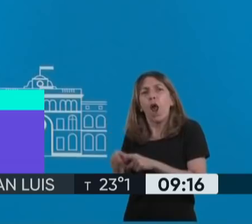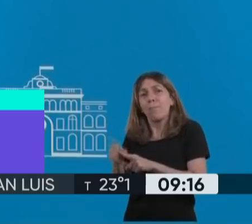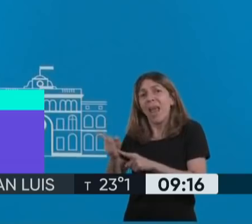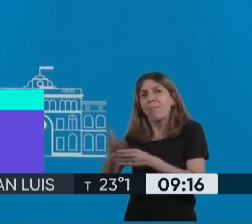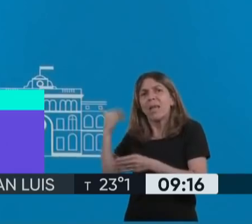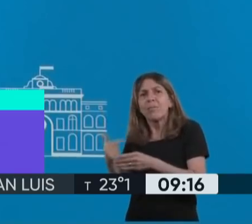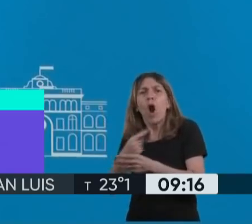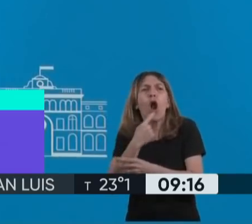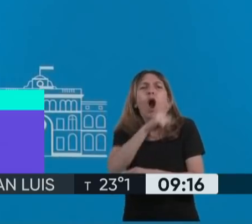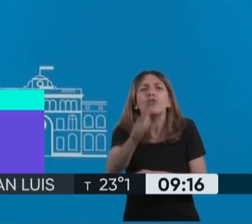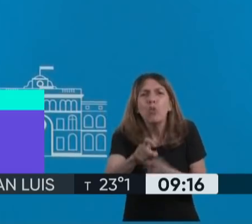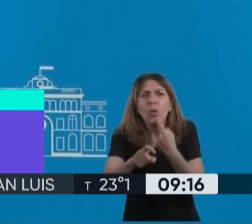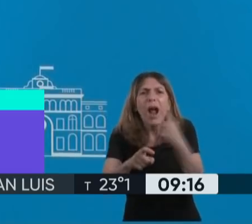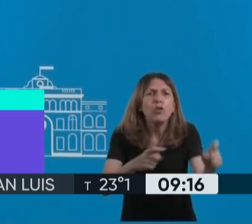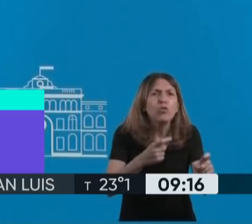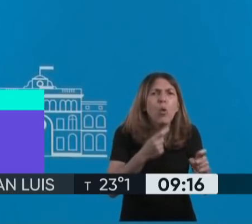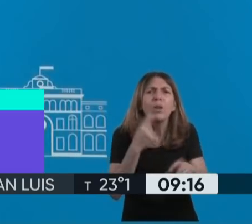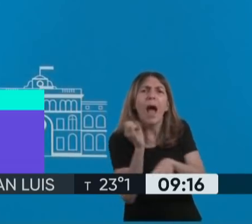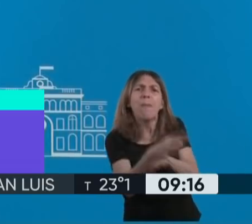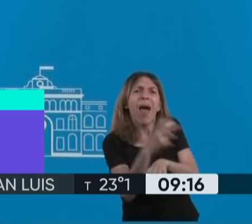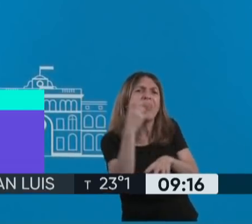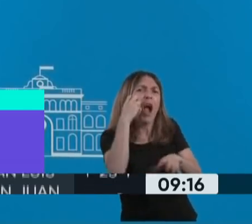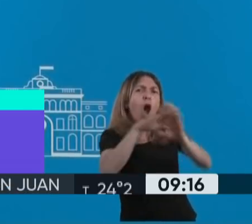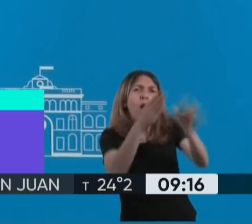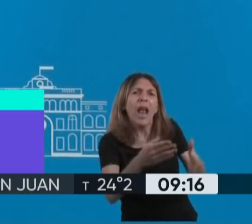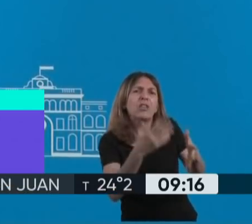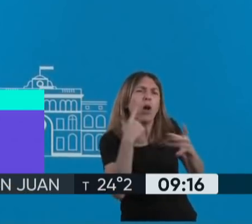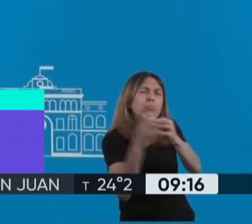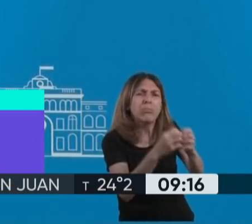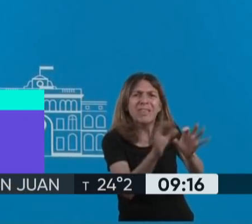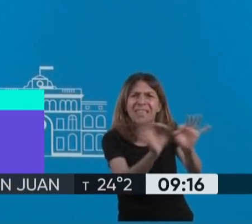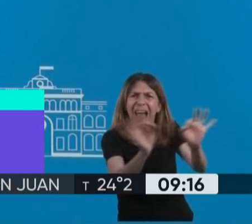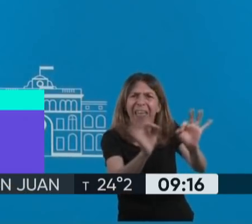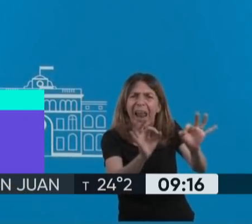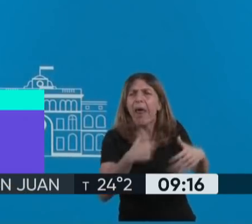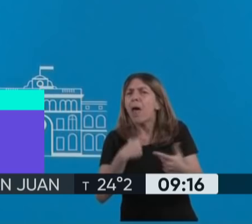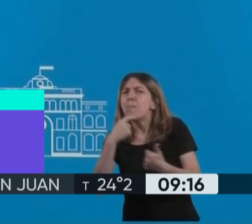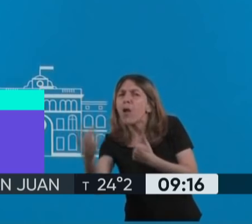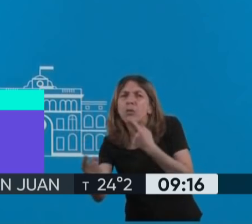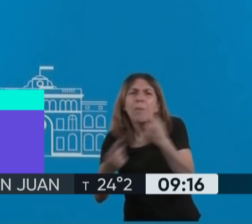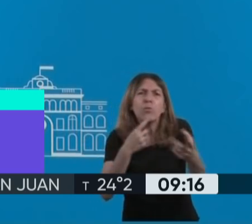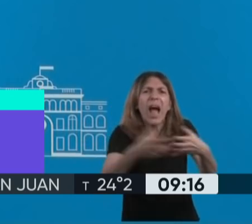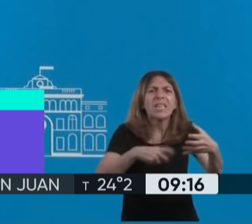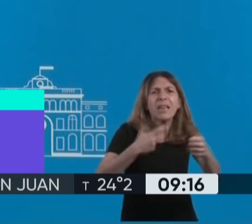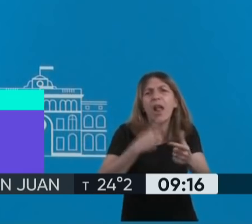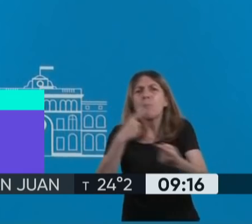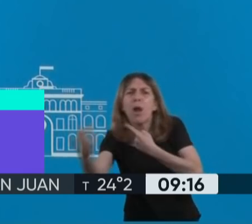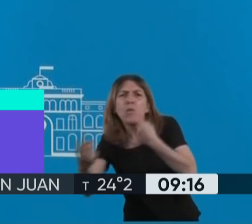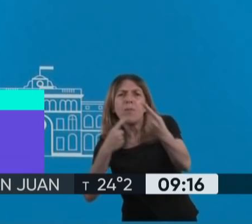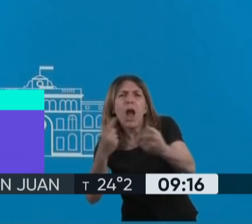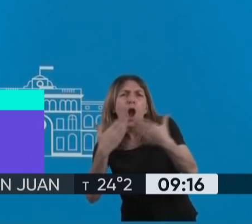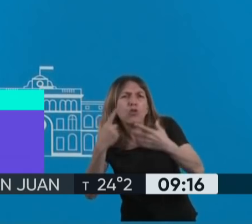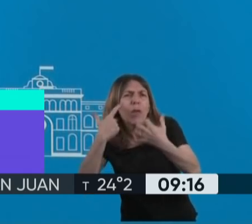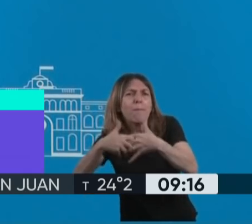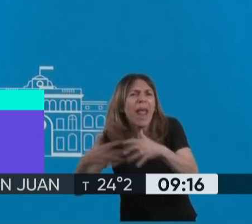momento, sin consultar no solo con el Parlamento argentino, sino también con nadie, ni los empresarios, ni los sindicatos, ni los gobernadores. Digamos, hoy les